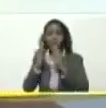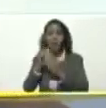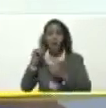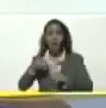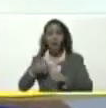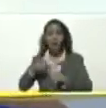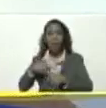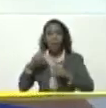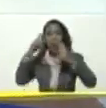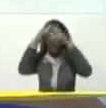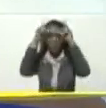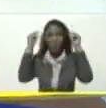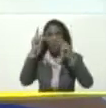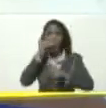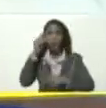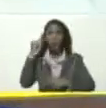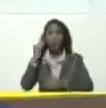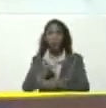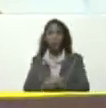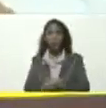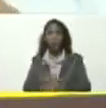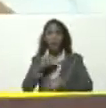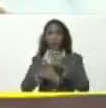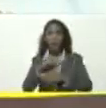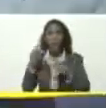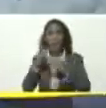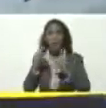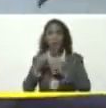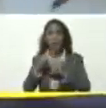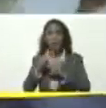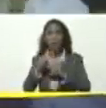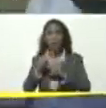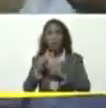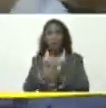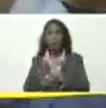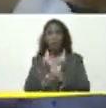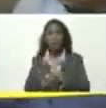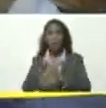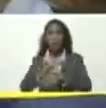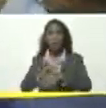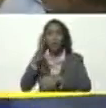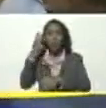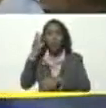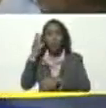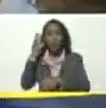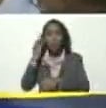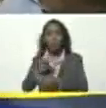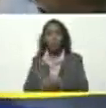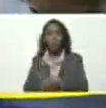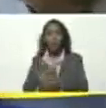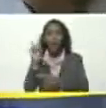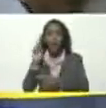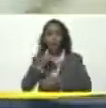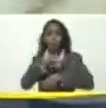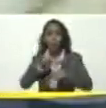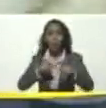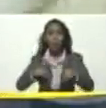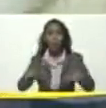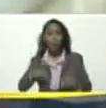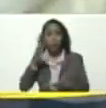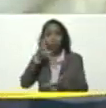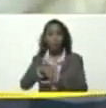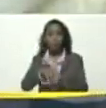ejército de enfermeros, de enfermeras. Y quisiera dar la palabra, hermano presidente, a la doctora Elsa Manzanilla, que es la coordinadora regional